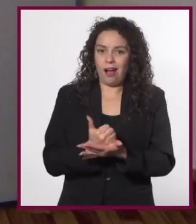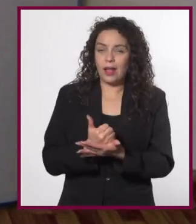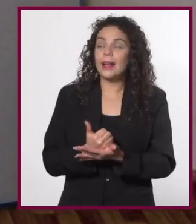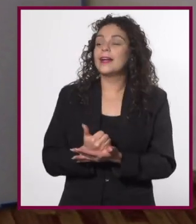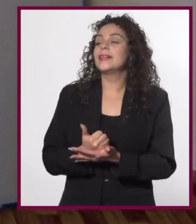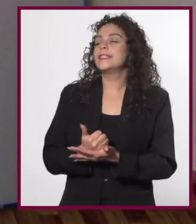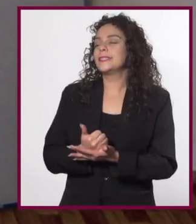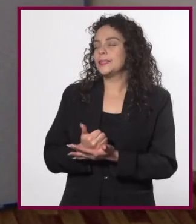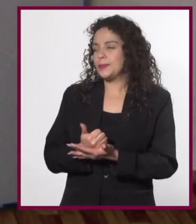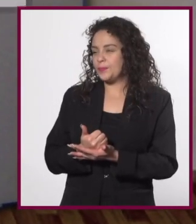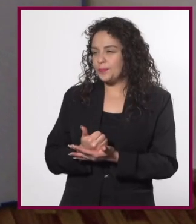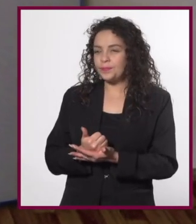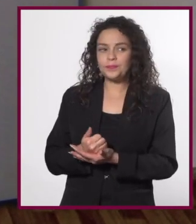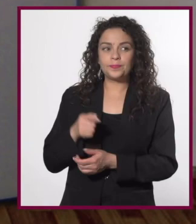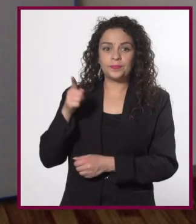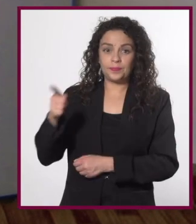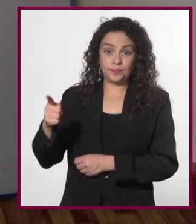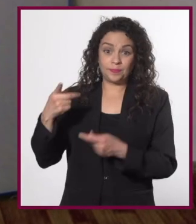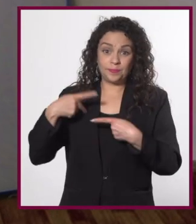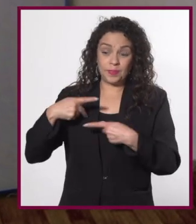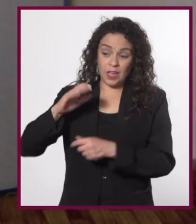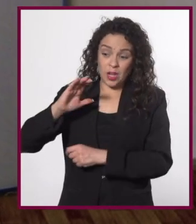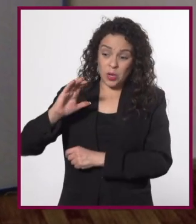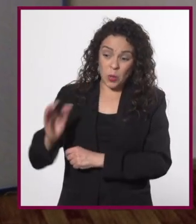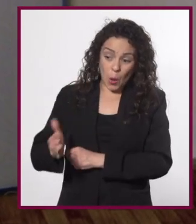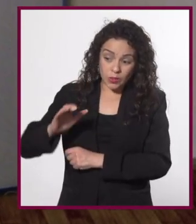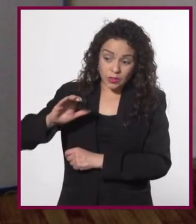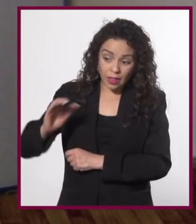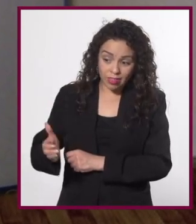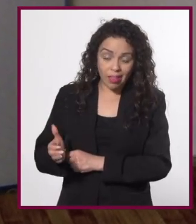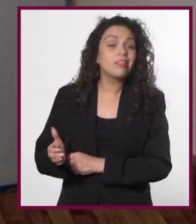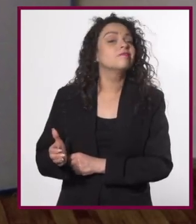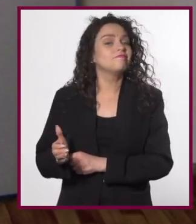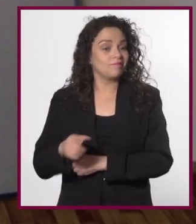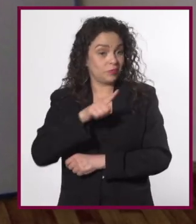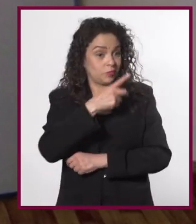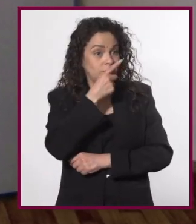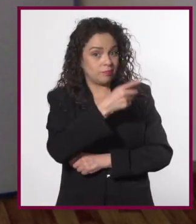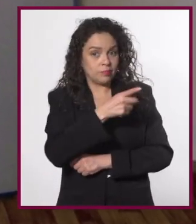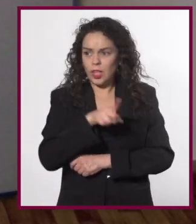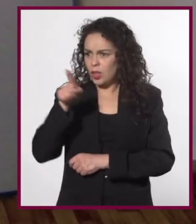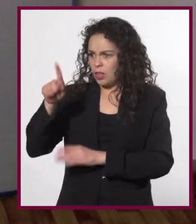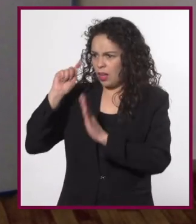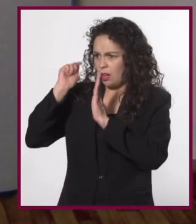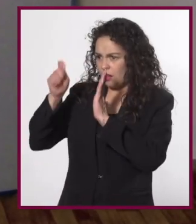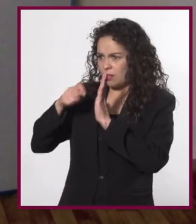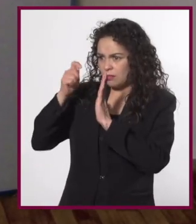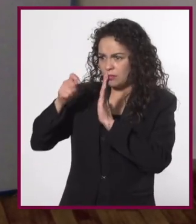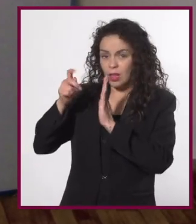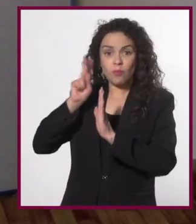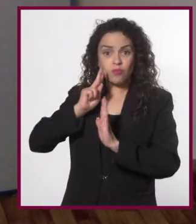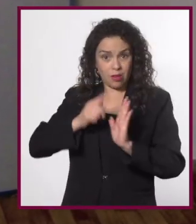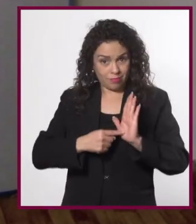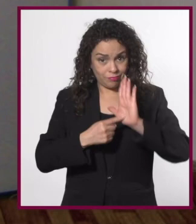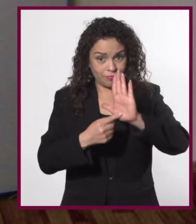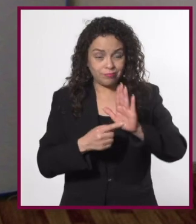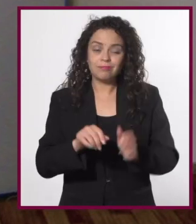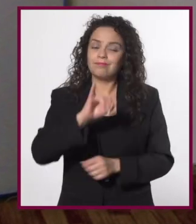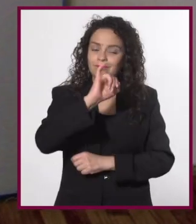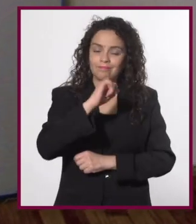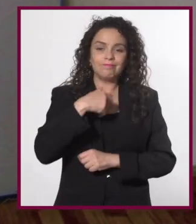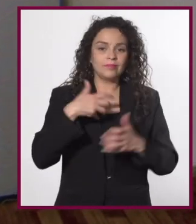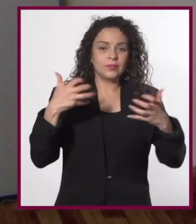Ah, te refieres a los consentidos. Tú lo has dicho. ¿Y estás grabando la evidencia? Sí, voy a hacer un